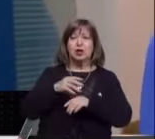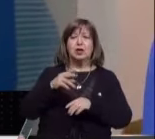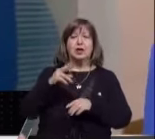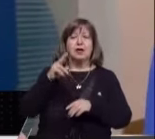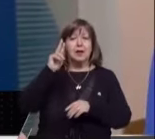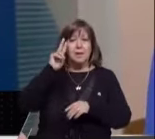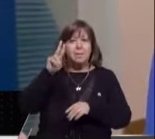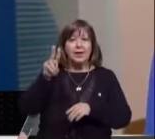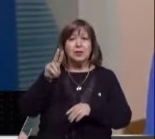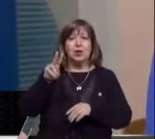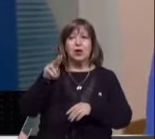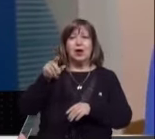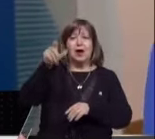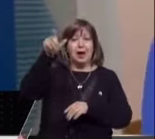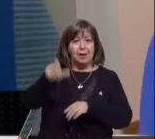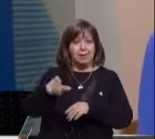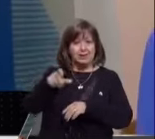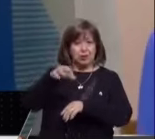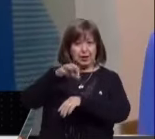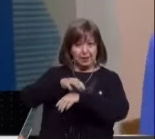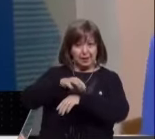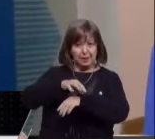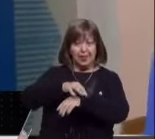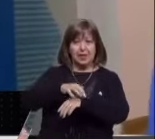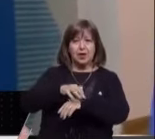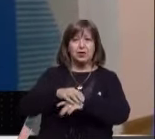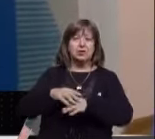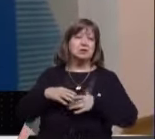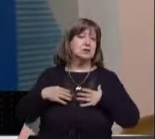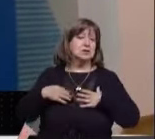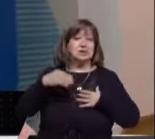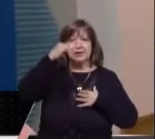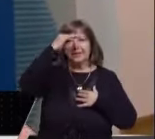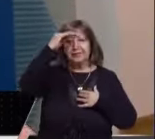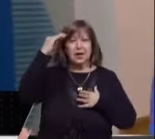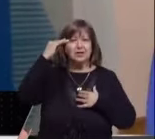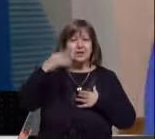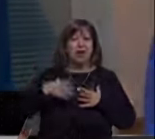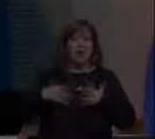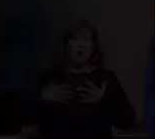cosas, entonces es un agotamiento general que, bueno, molesta bastante.